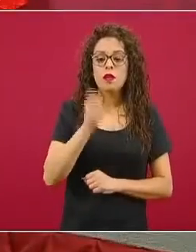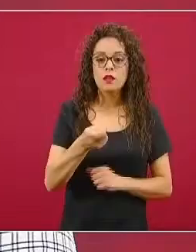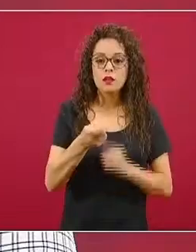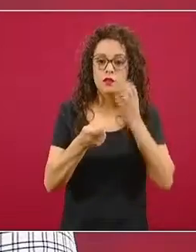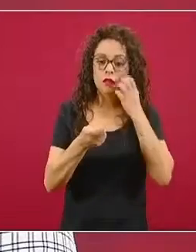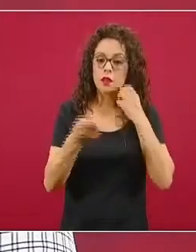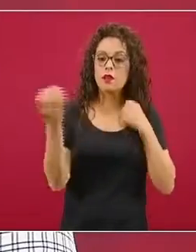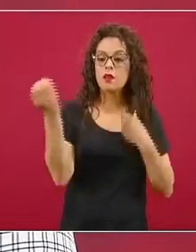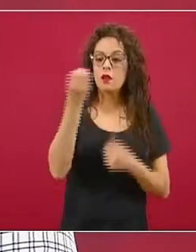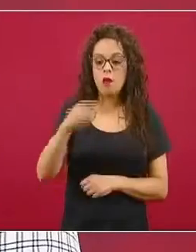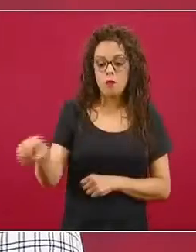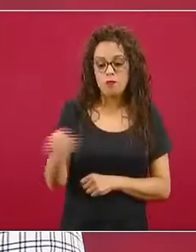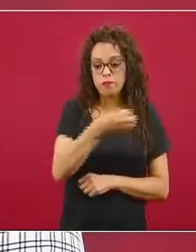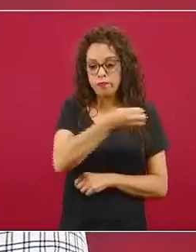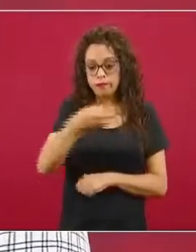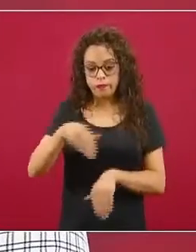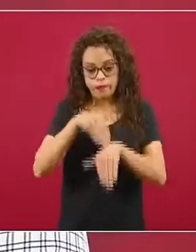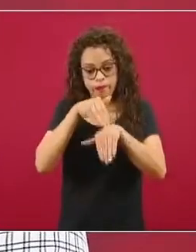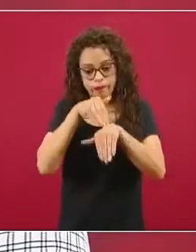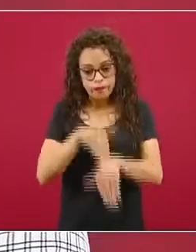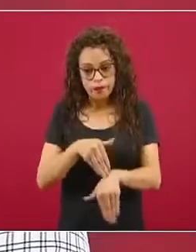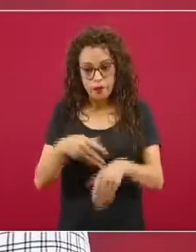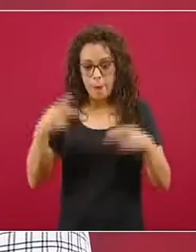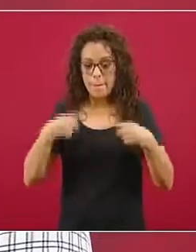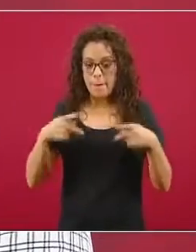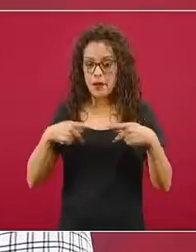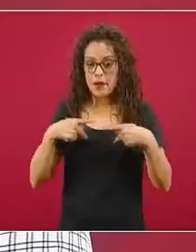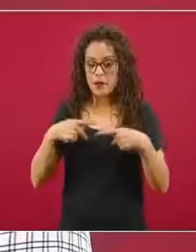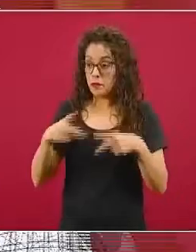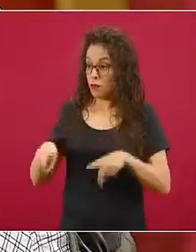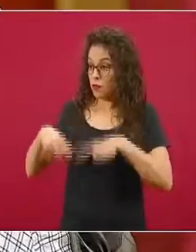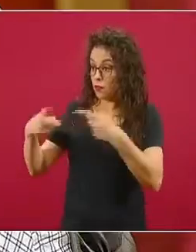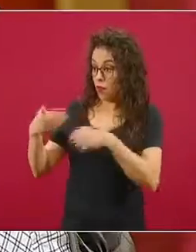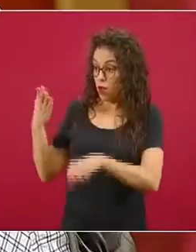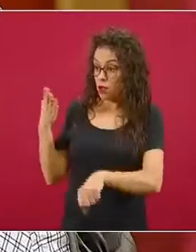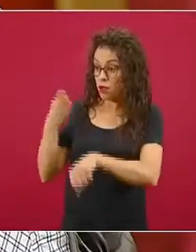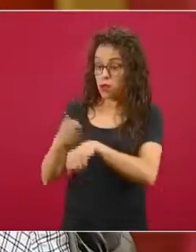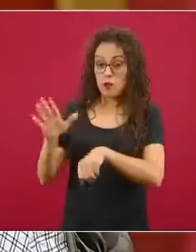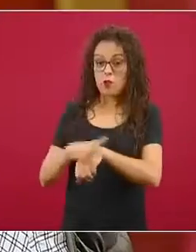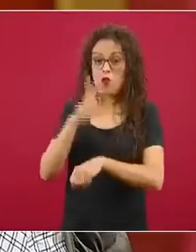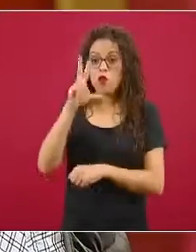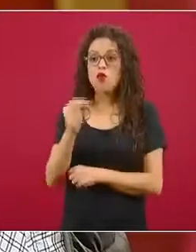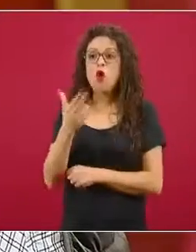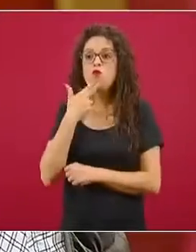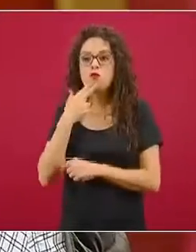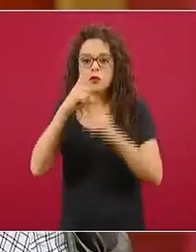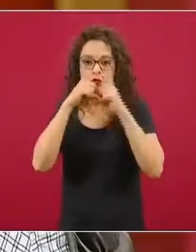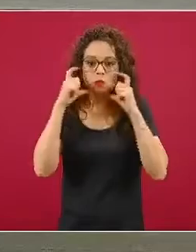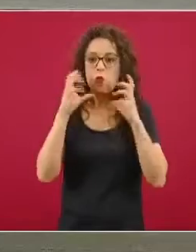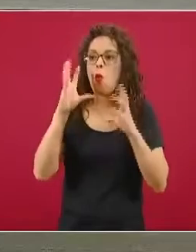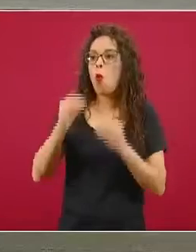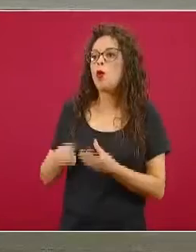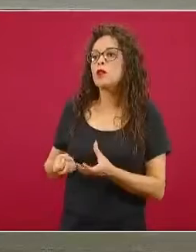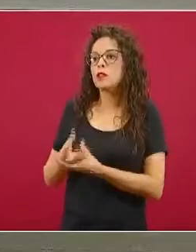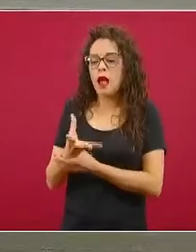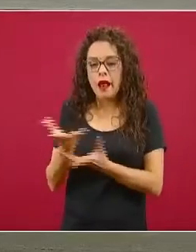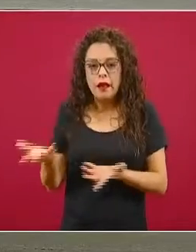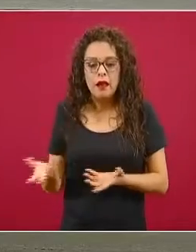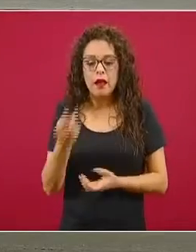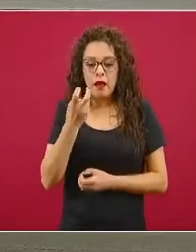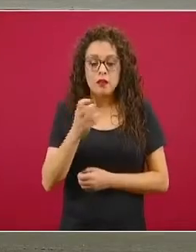una obligatoriedad basada en un castigo o basada en un momento en una